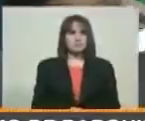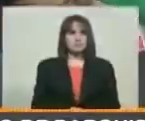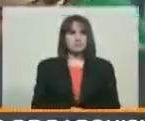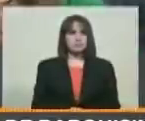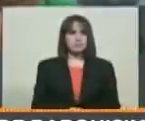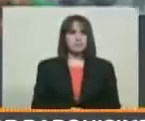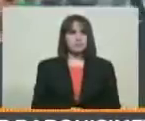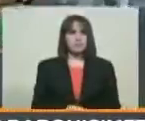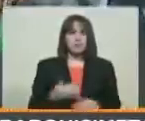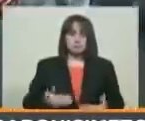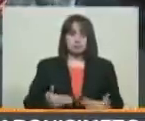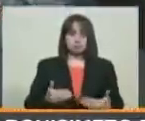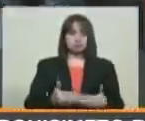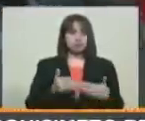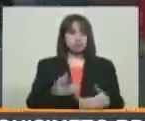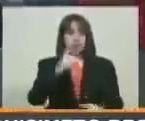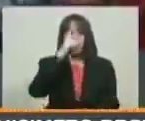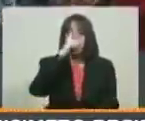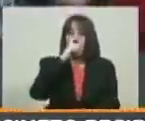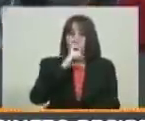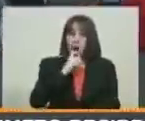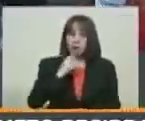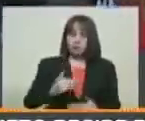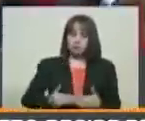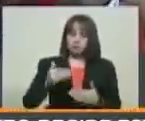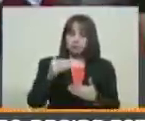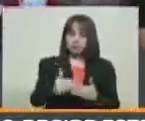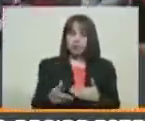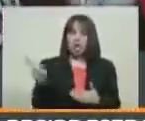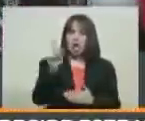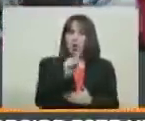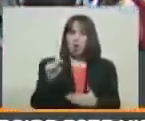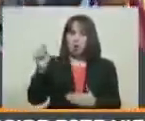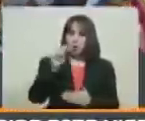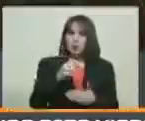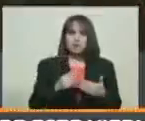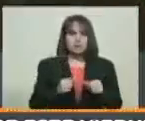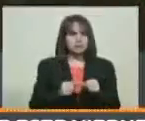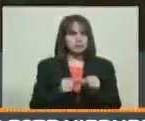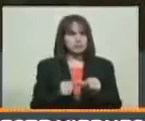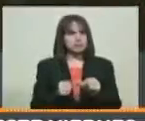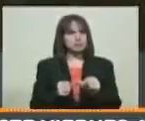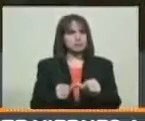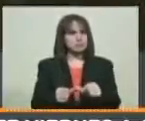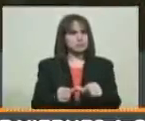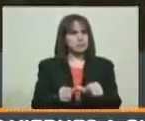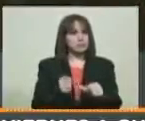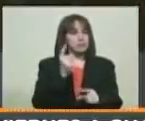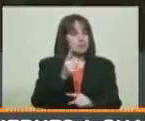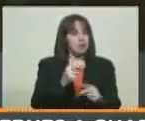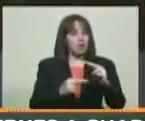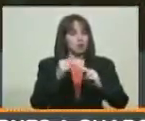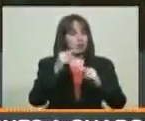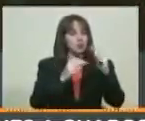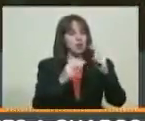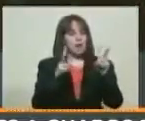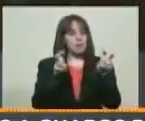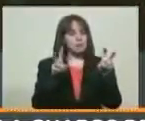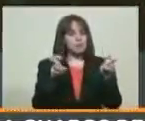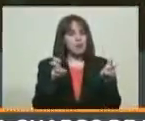En los años que están por venir, en los meses que están por venir, tenemos que avanzar en construir una nueva economía.